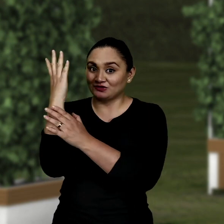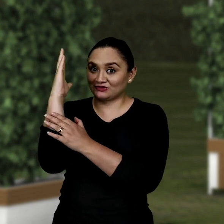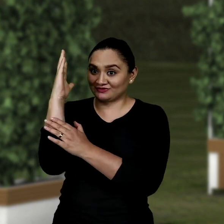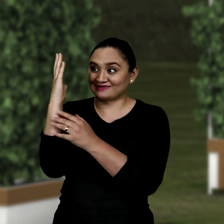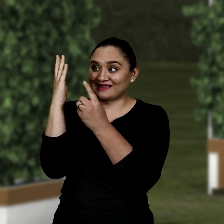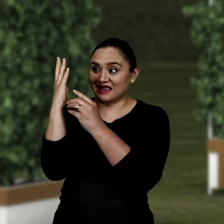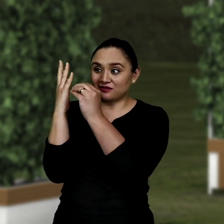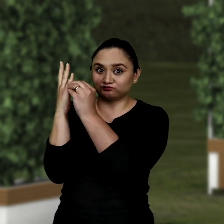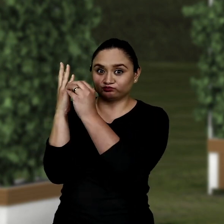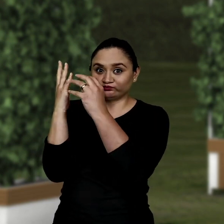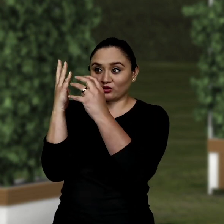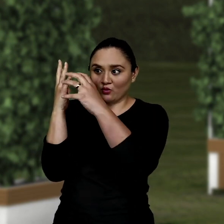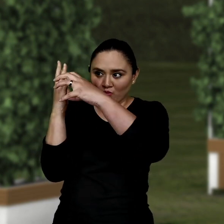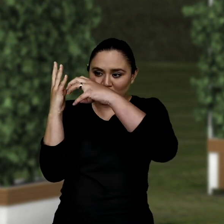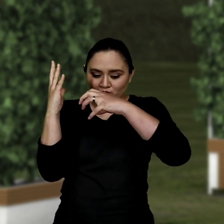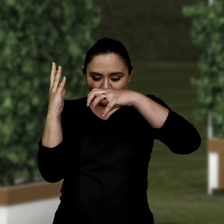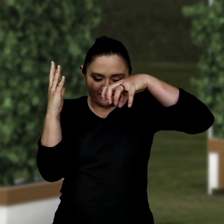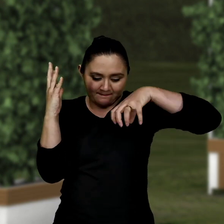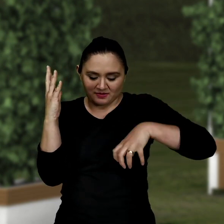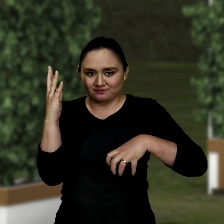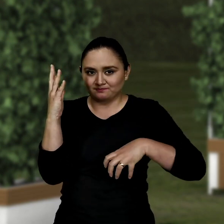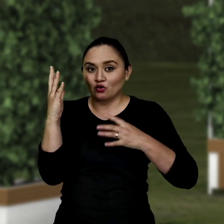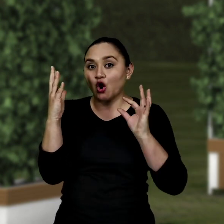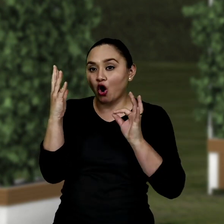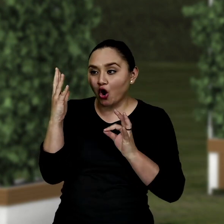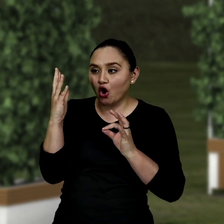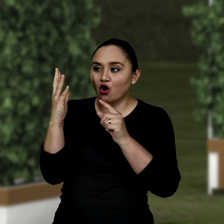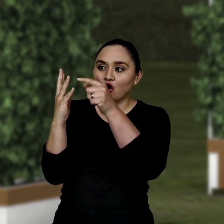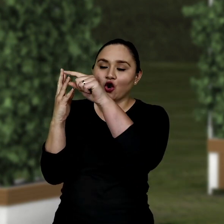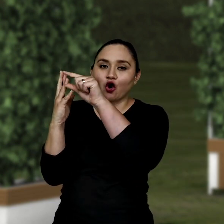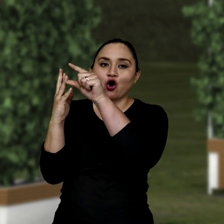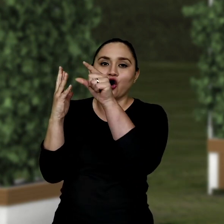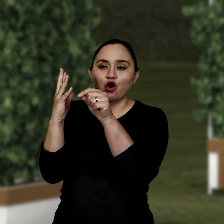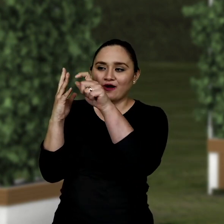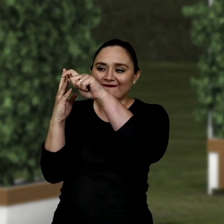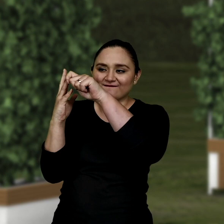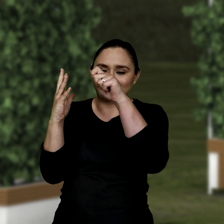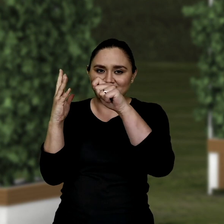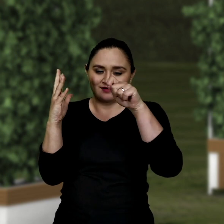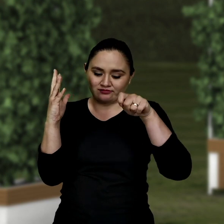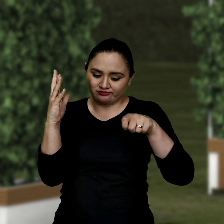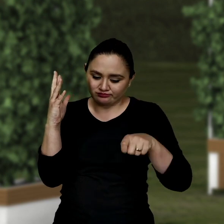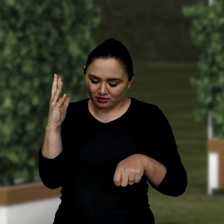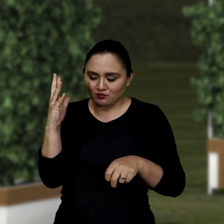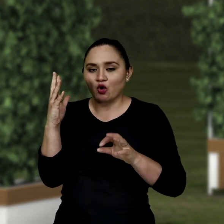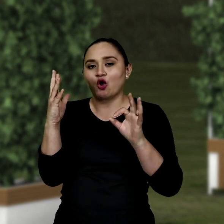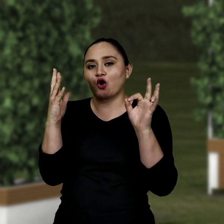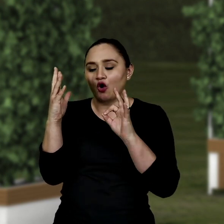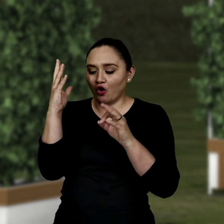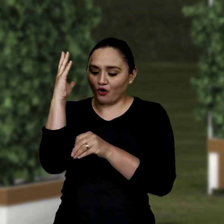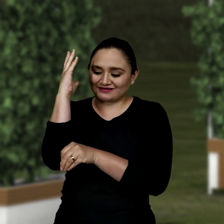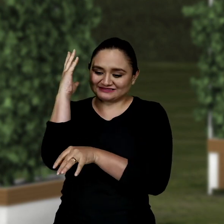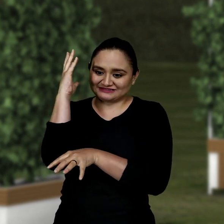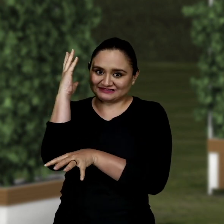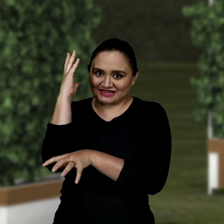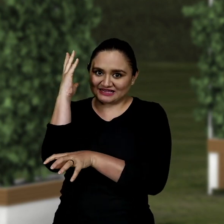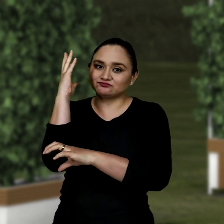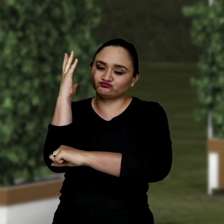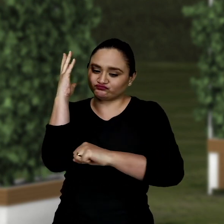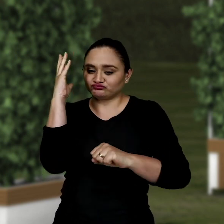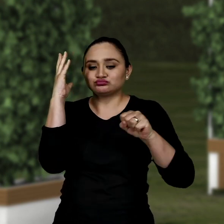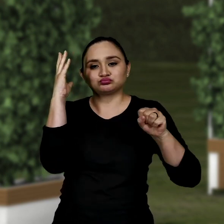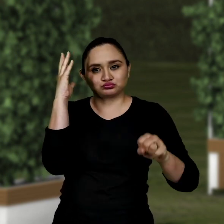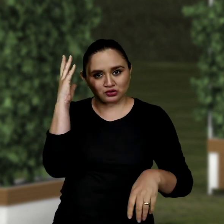que dependiendo del cultivo pueden ser hojas, raíces, frutos, flores, inflorescencias,